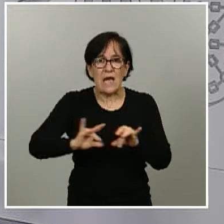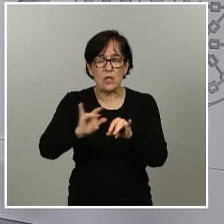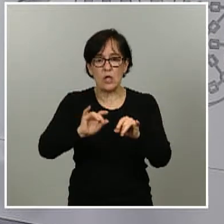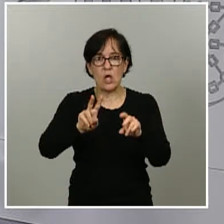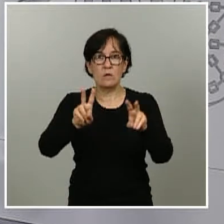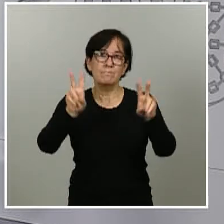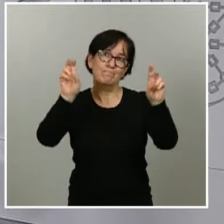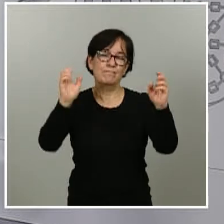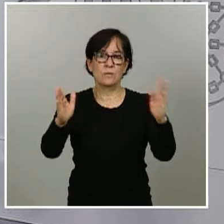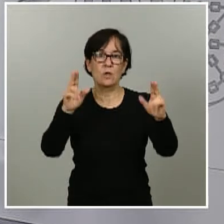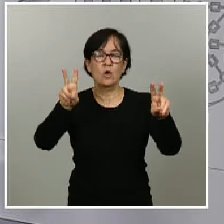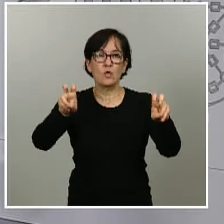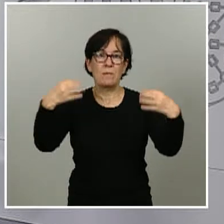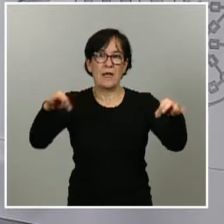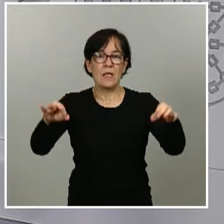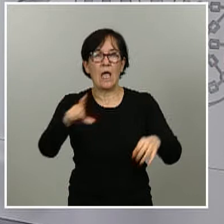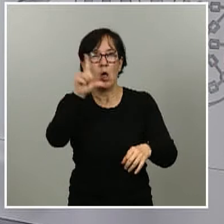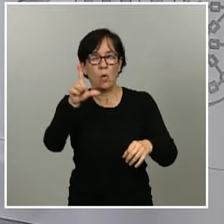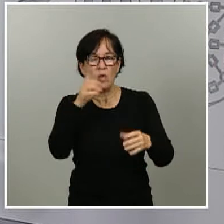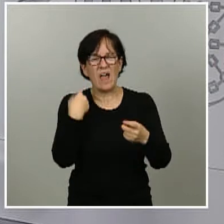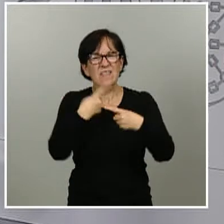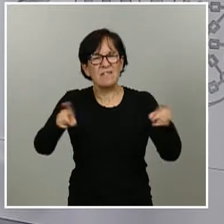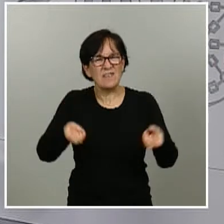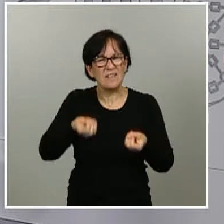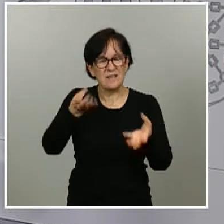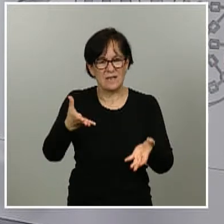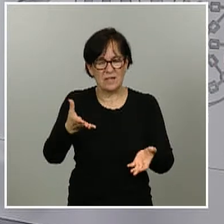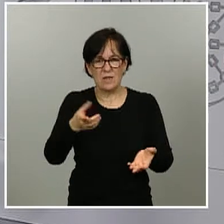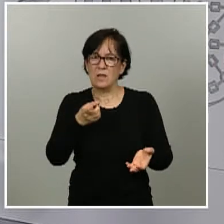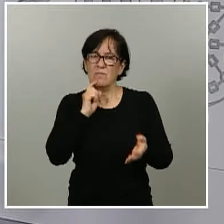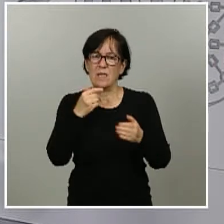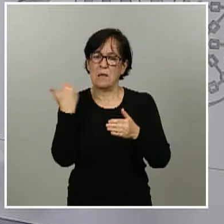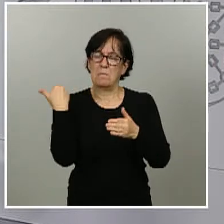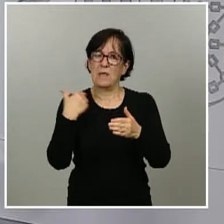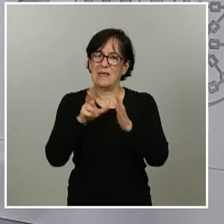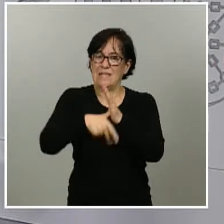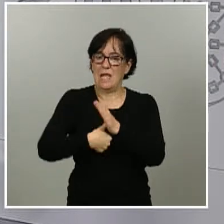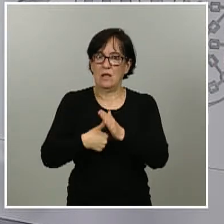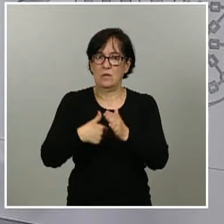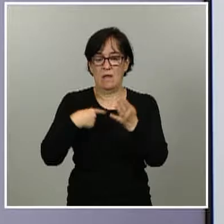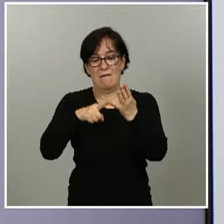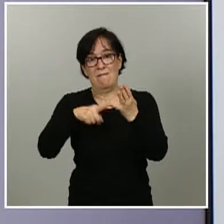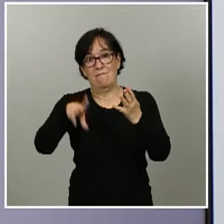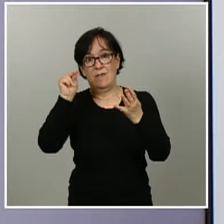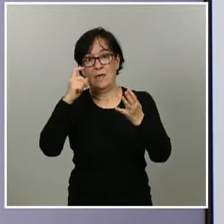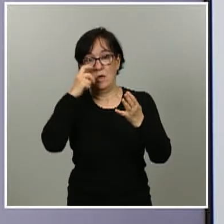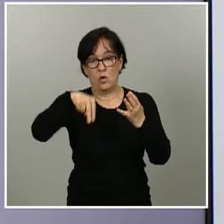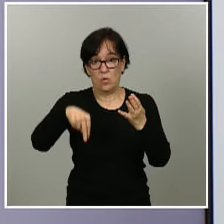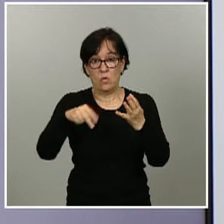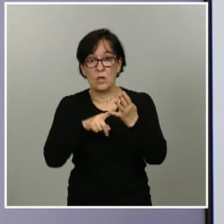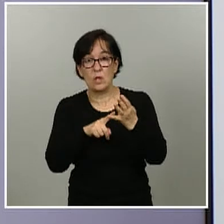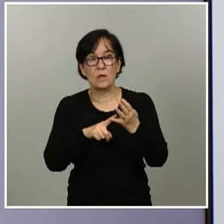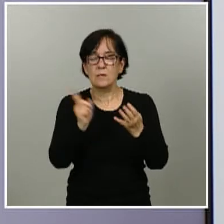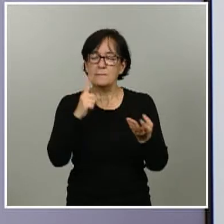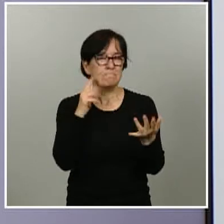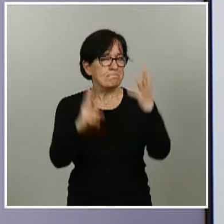en julio, a diferencia de lo que anunció de que como muy tarde se entraría a finales de junio? A TV3 no le salen las cuentas,